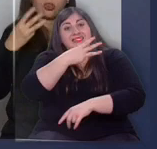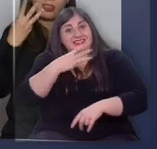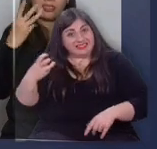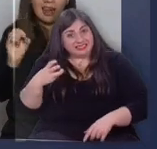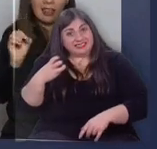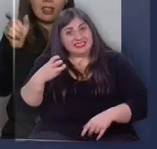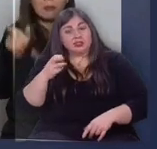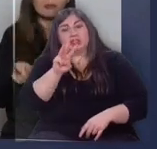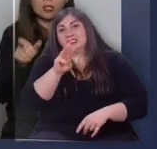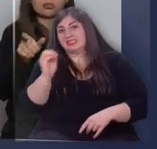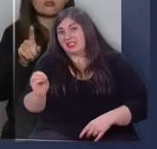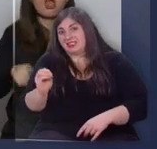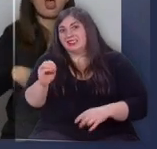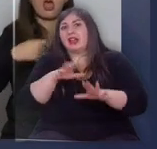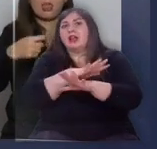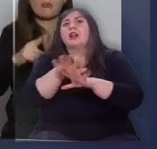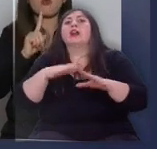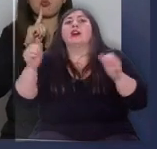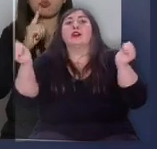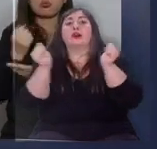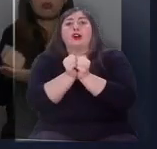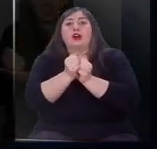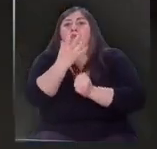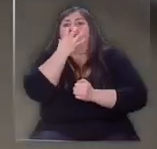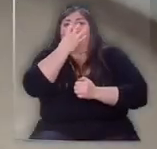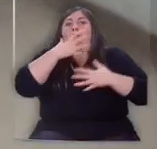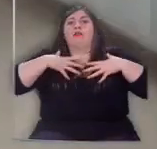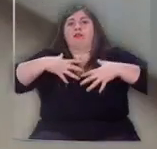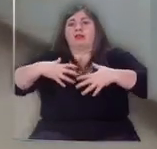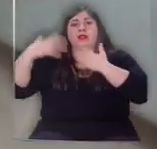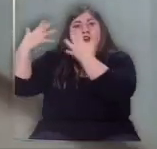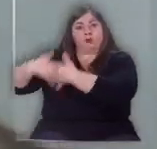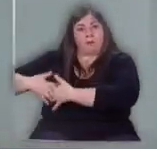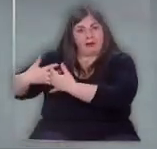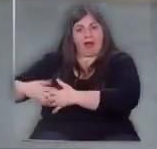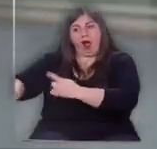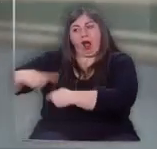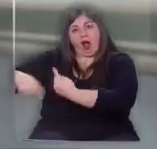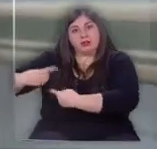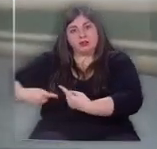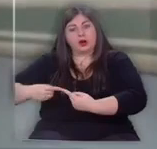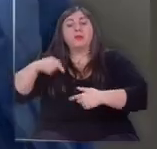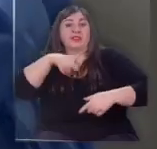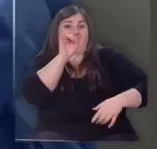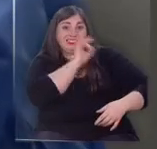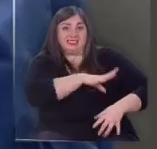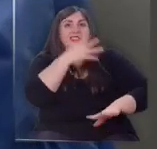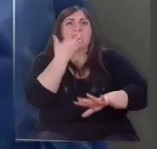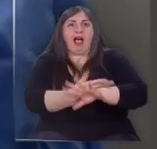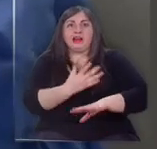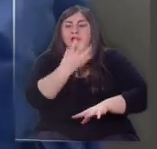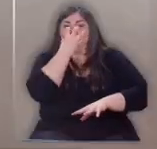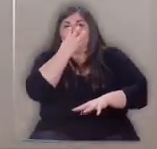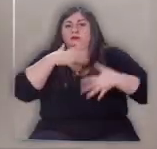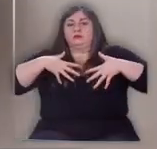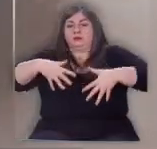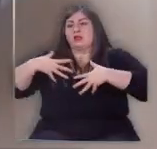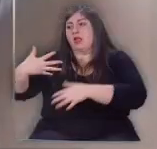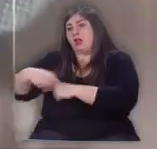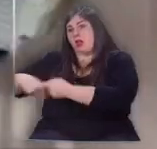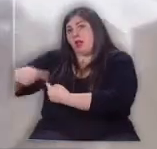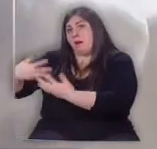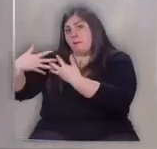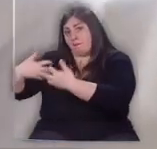330 casos se encuentran con ventilación mecánica. En Chile quedan 577 ventiladores disponibles y